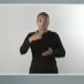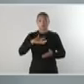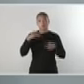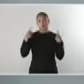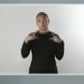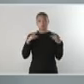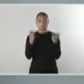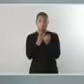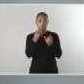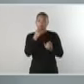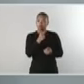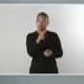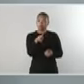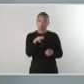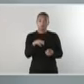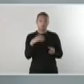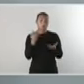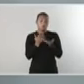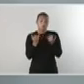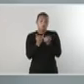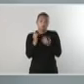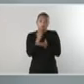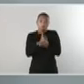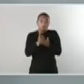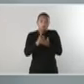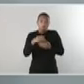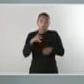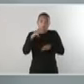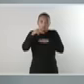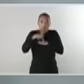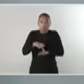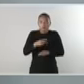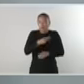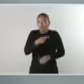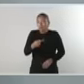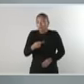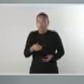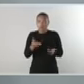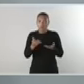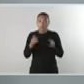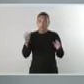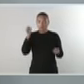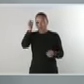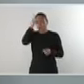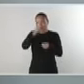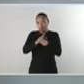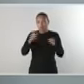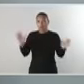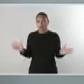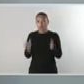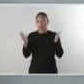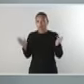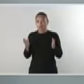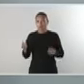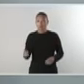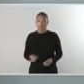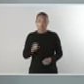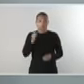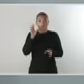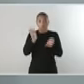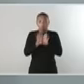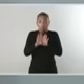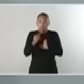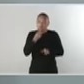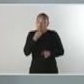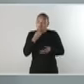como tú soy un ciudadano humilde que nació en la cultura del esfuerzo desde muy niño Me